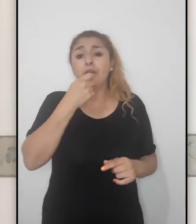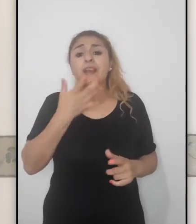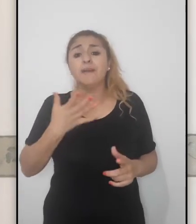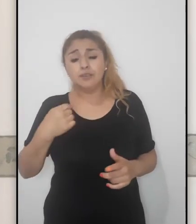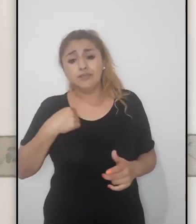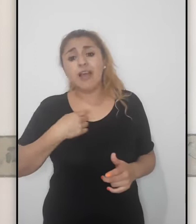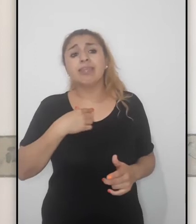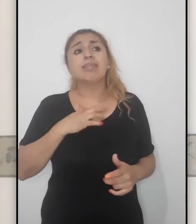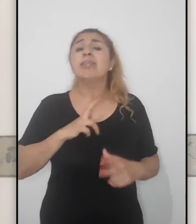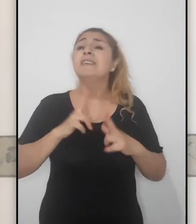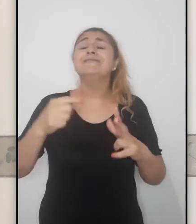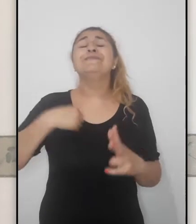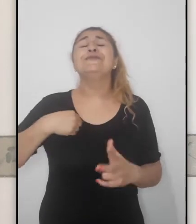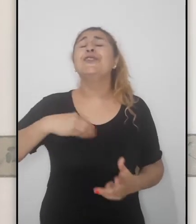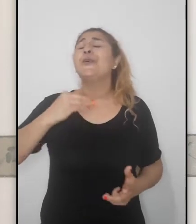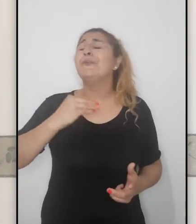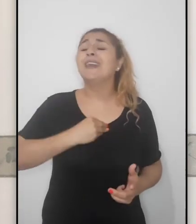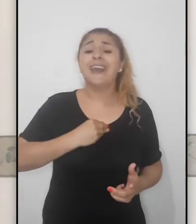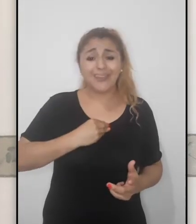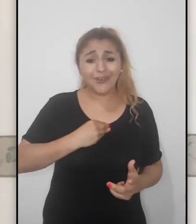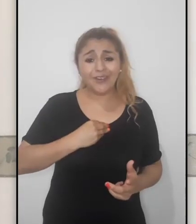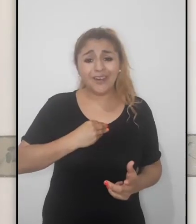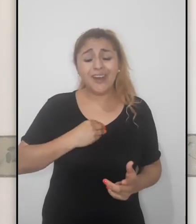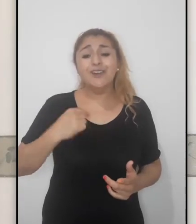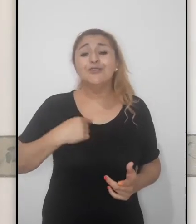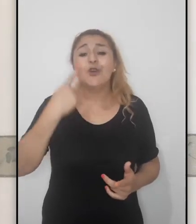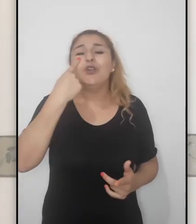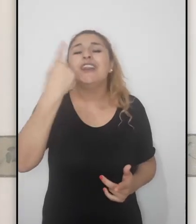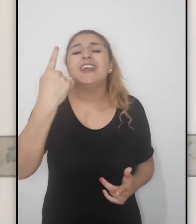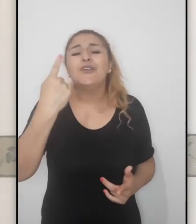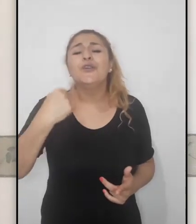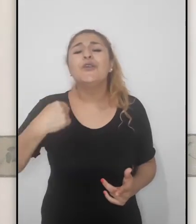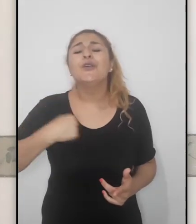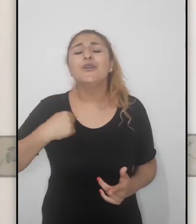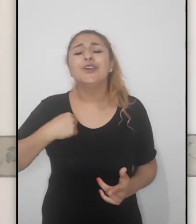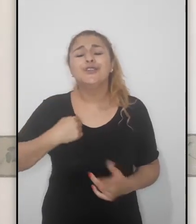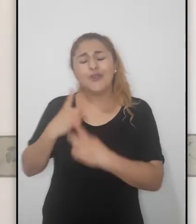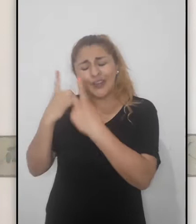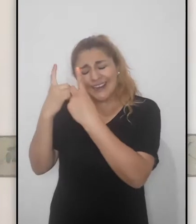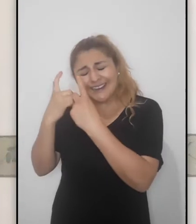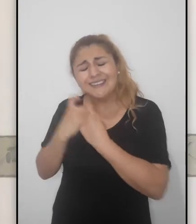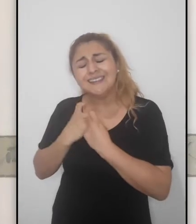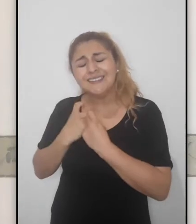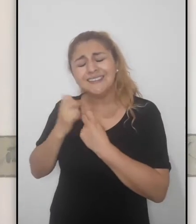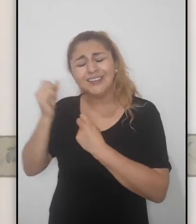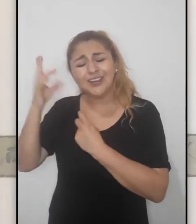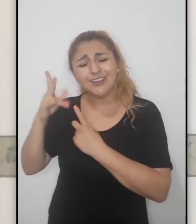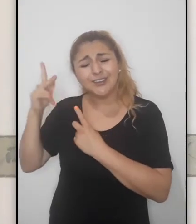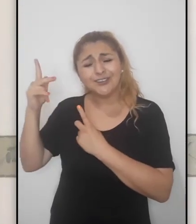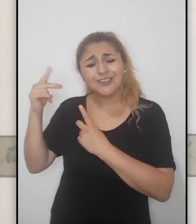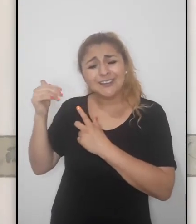el pecado es el fracaso del hombre y de la humanidad es la relación rota